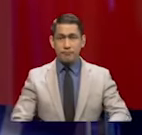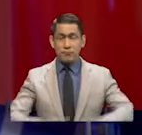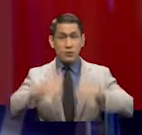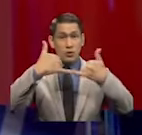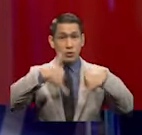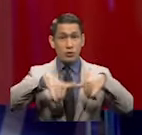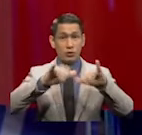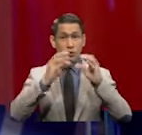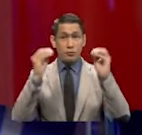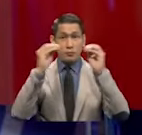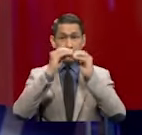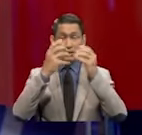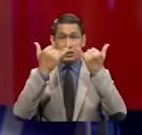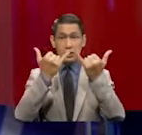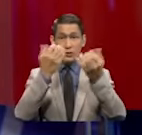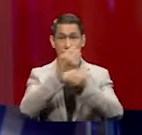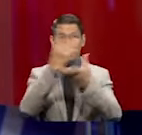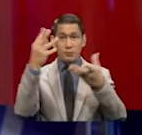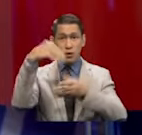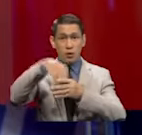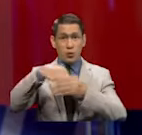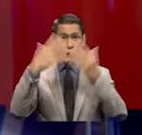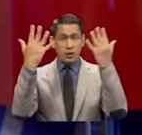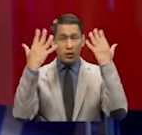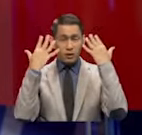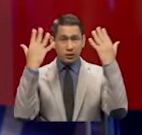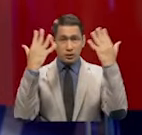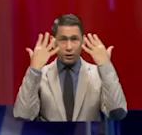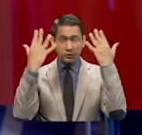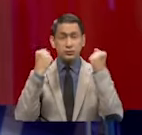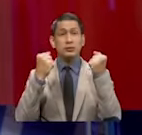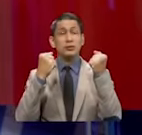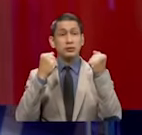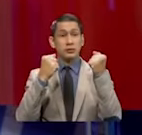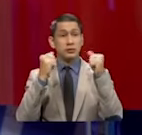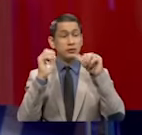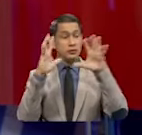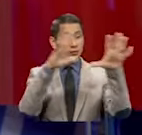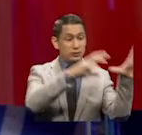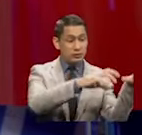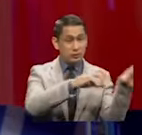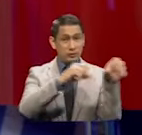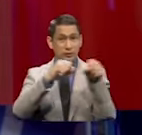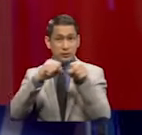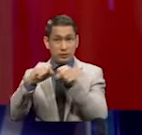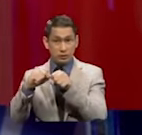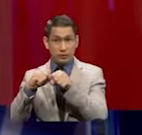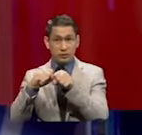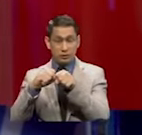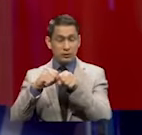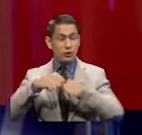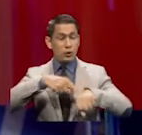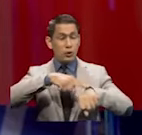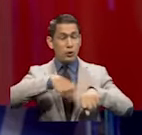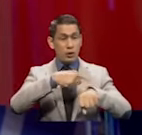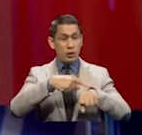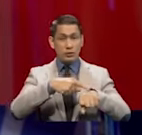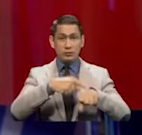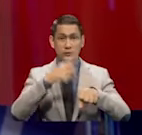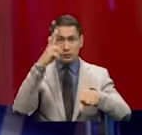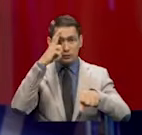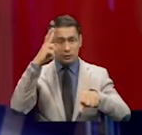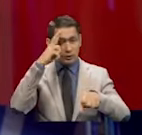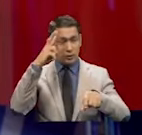Seguimos con más. Les contamos que en Guayaquil, tras permanecer secuestrado por varias horas, un hombre fue asesinado por sus